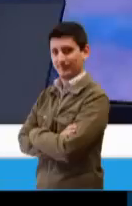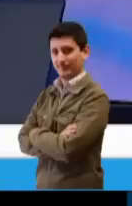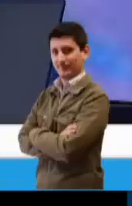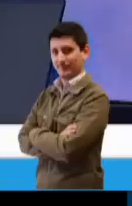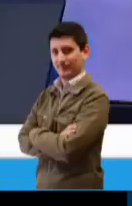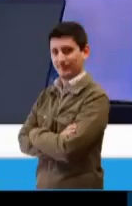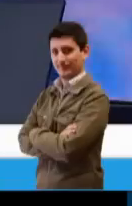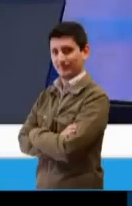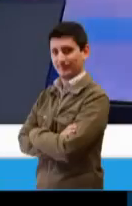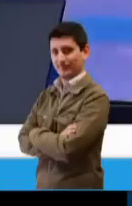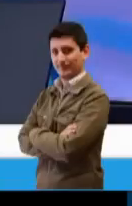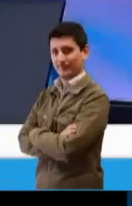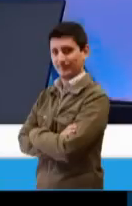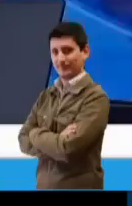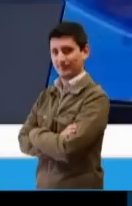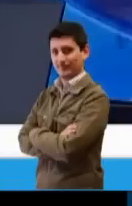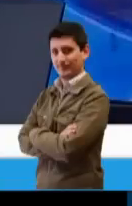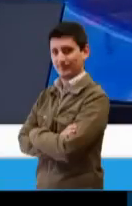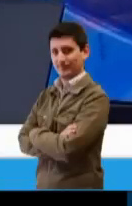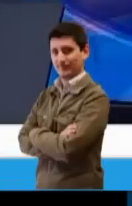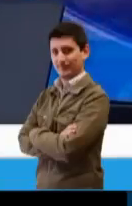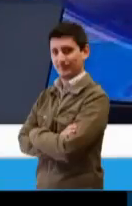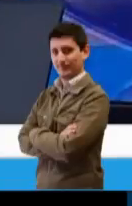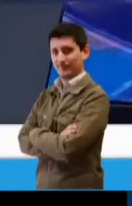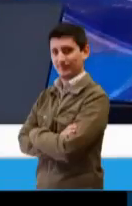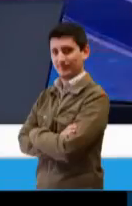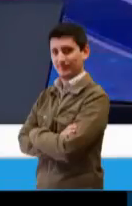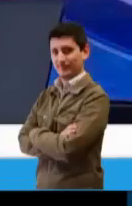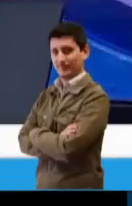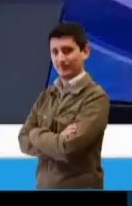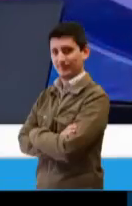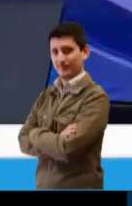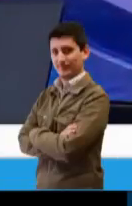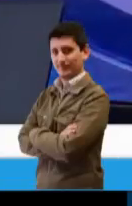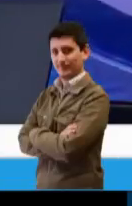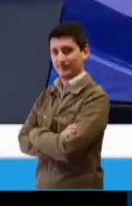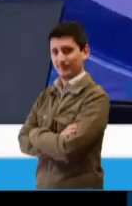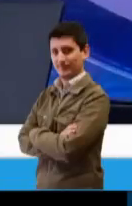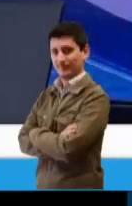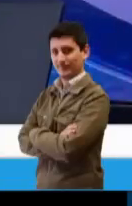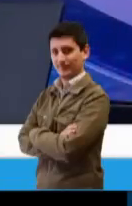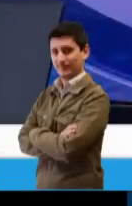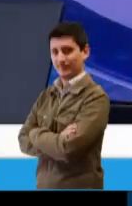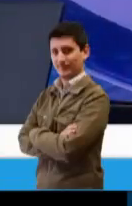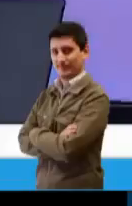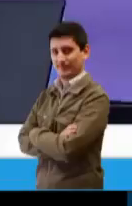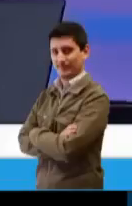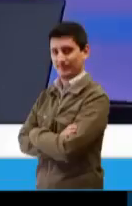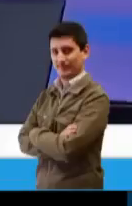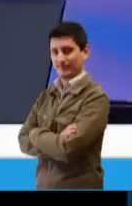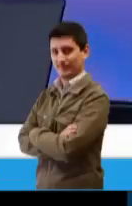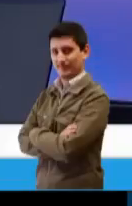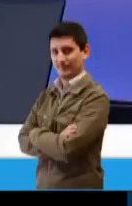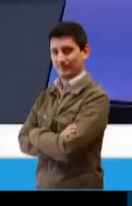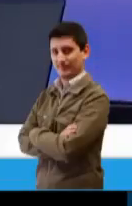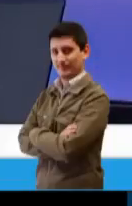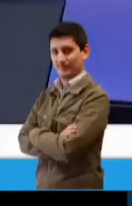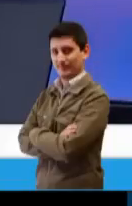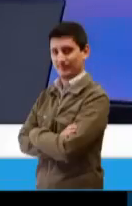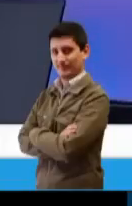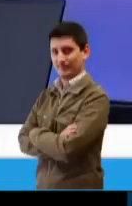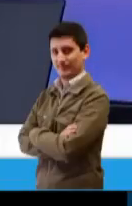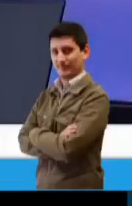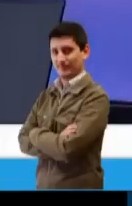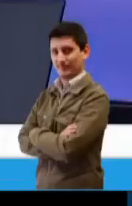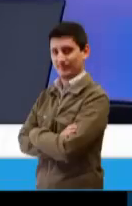bueno, más allá de eso está el asunto político. Está este caso en particular, pero también se ha mencionado que la ex seremi había